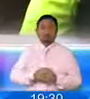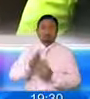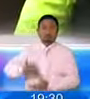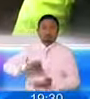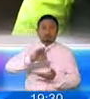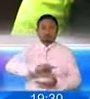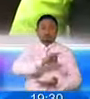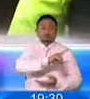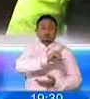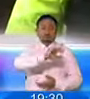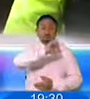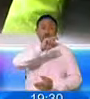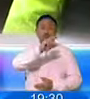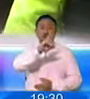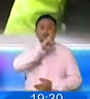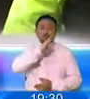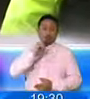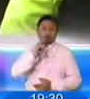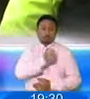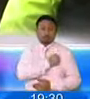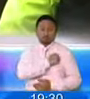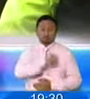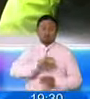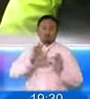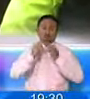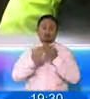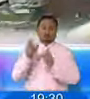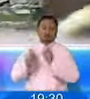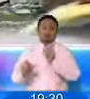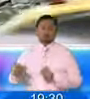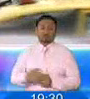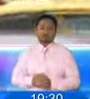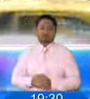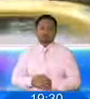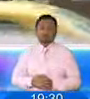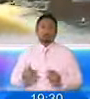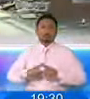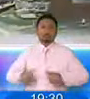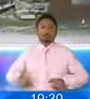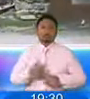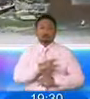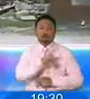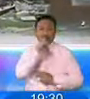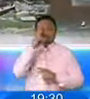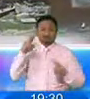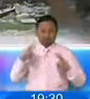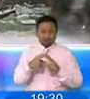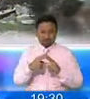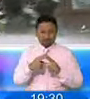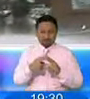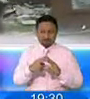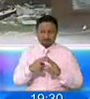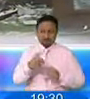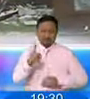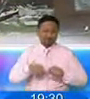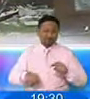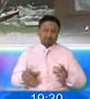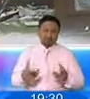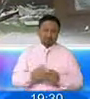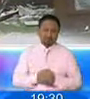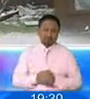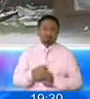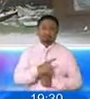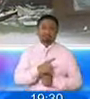representantes legales del dueño del restaurante y familiares de las víctimas. Sin embargo, el reconocimiento del lugar de los hechos no pudo darse.